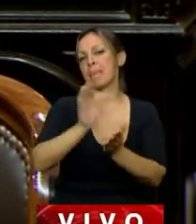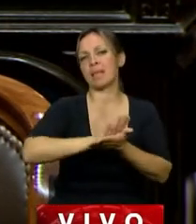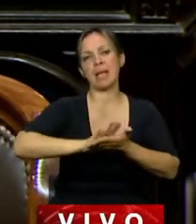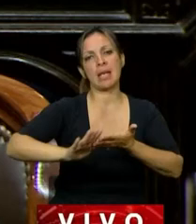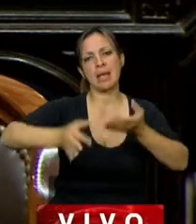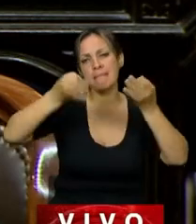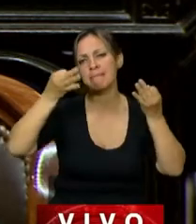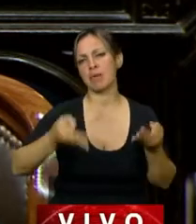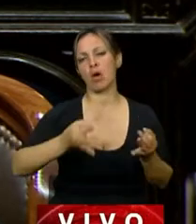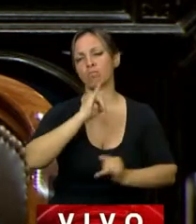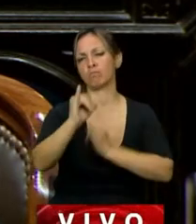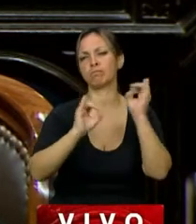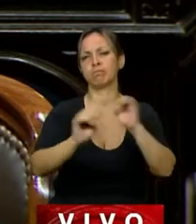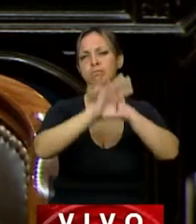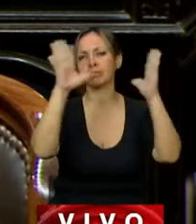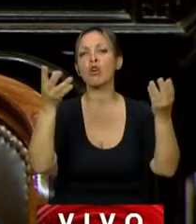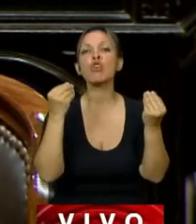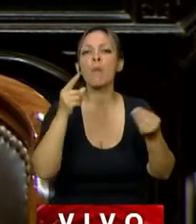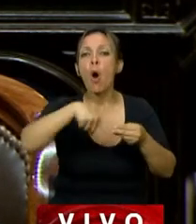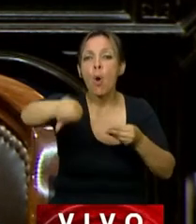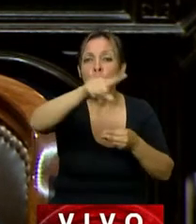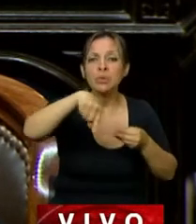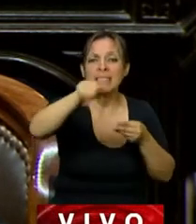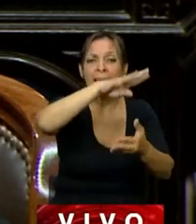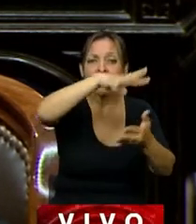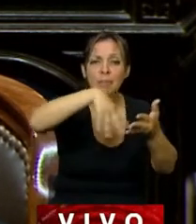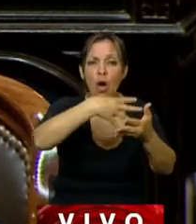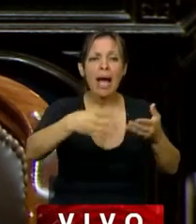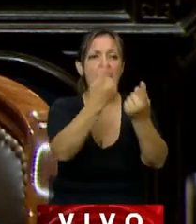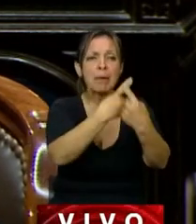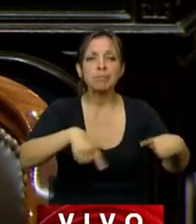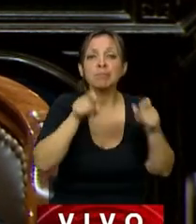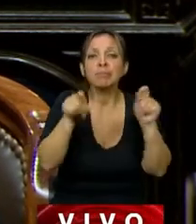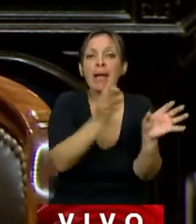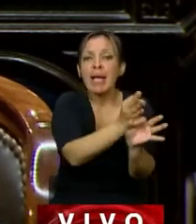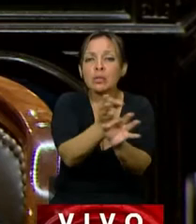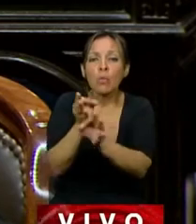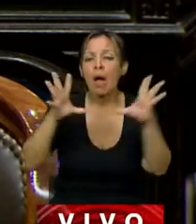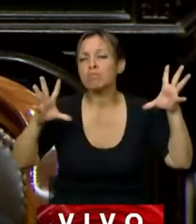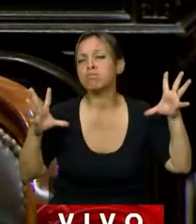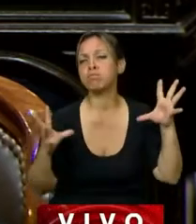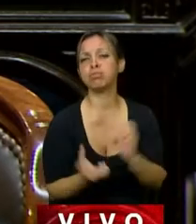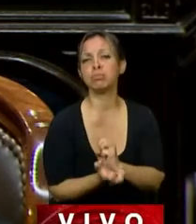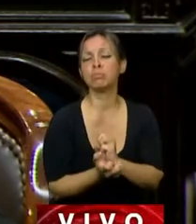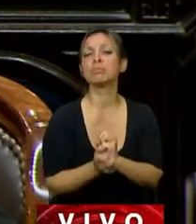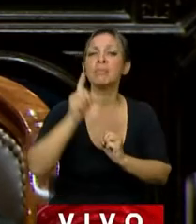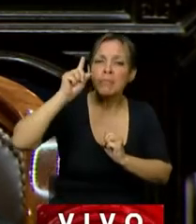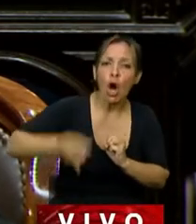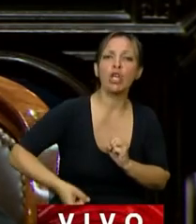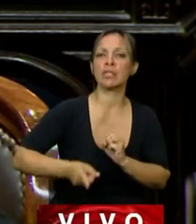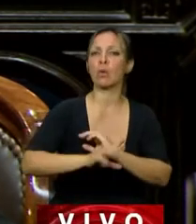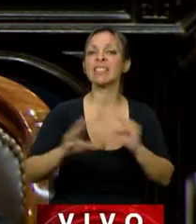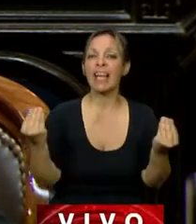transparente, cómo se destruyeron programas y el costo de eso fueron